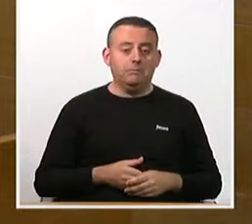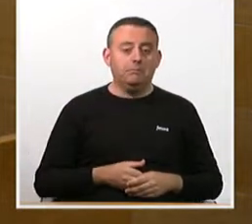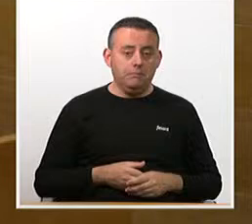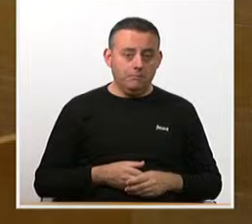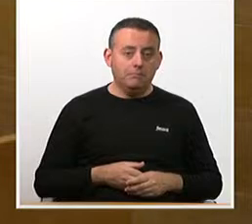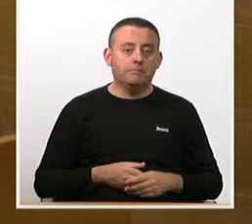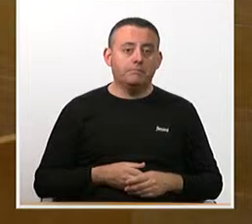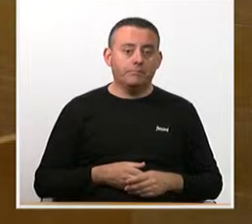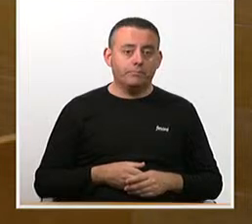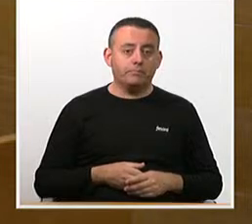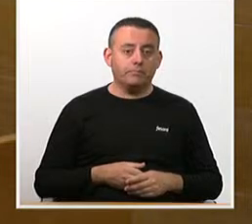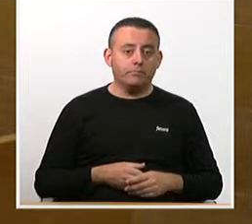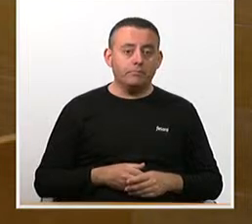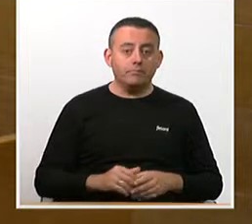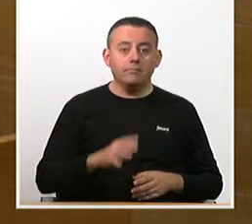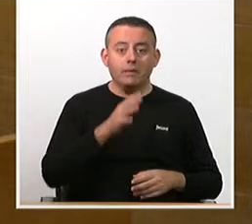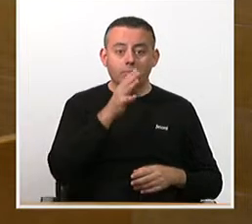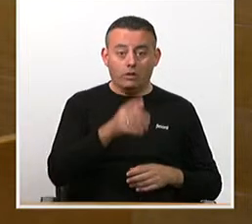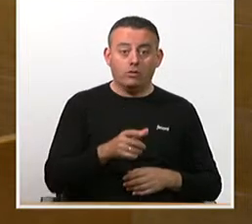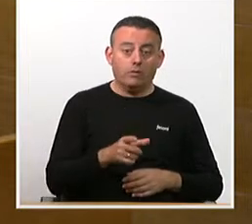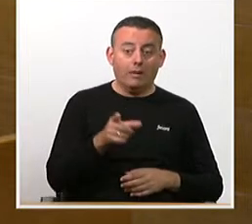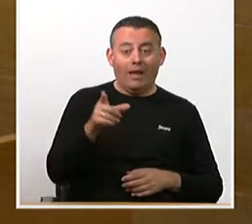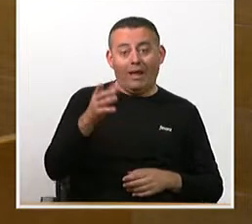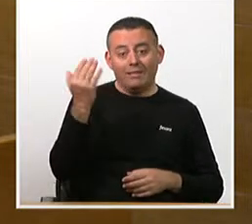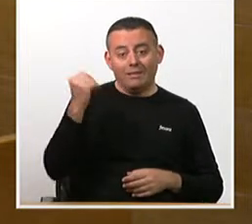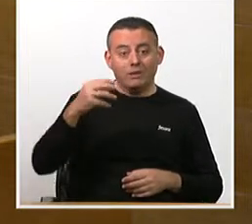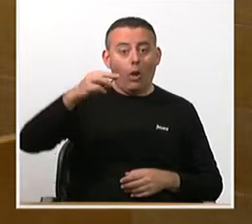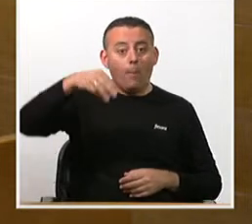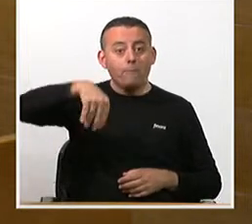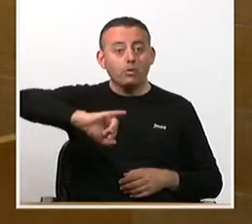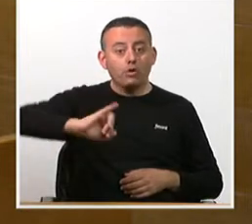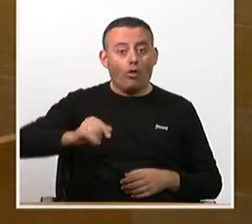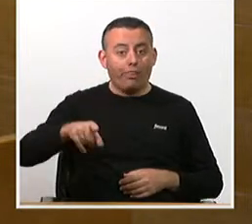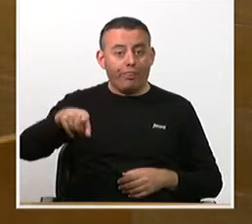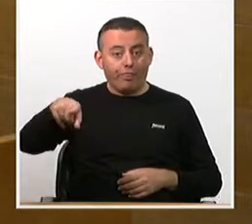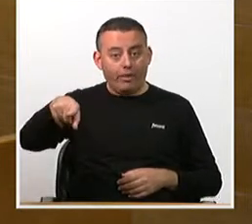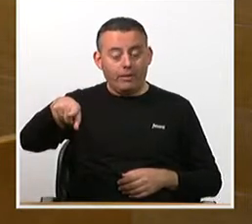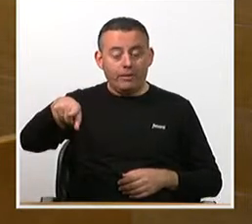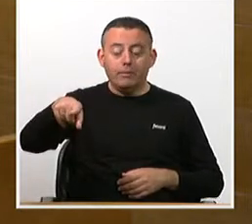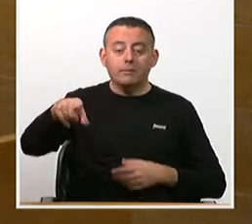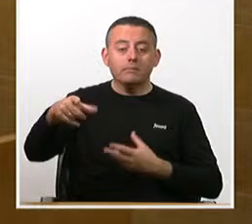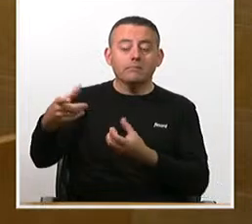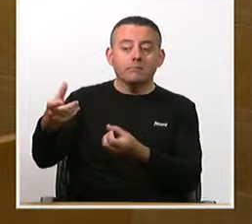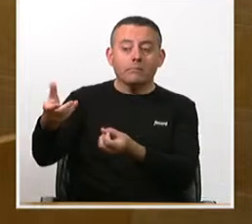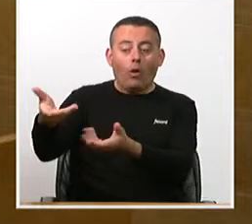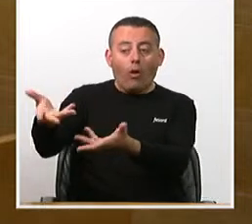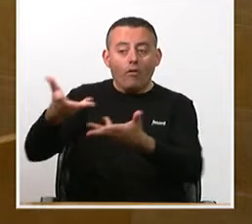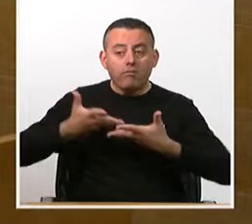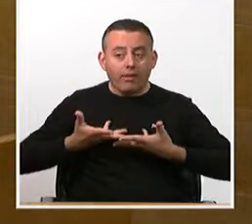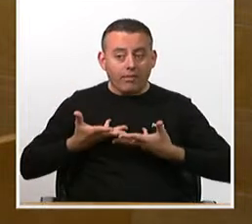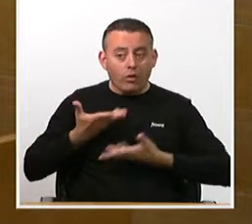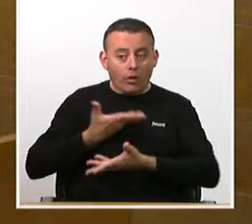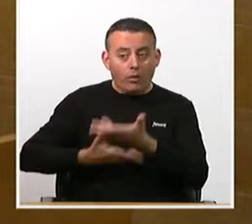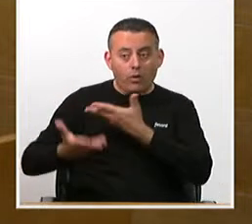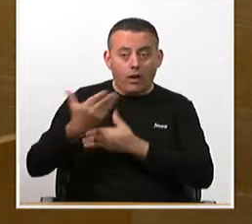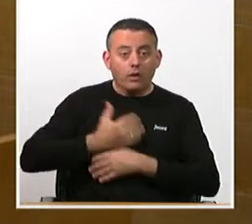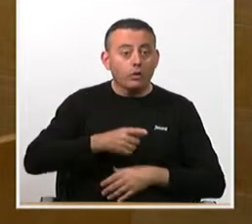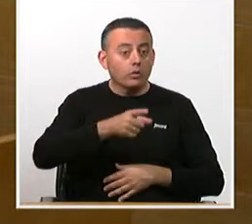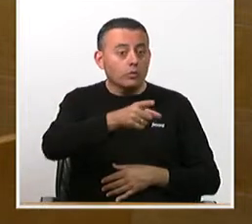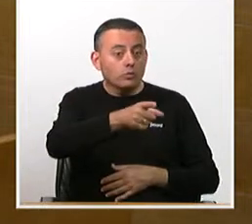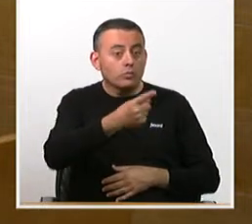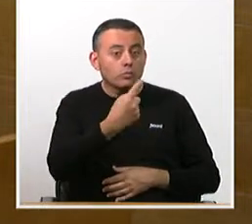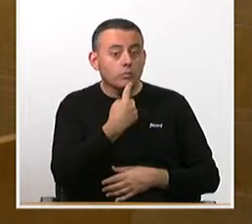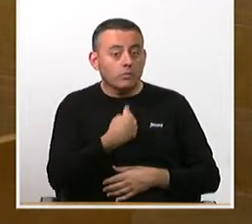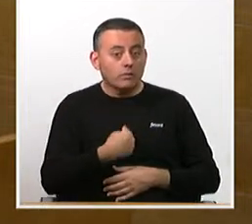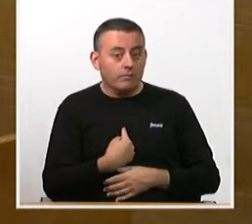de una comisión de estudios créame que estoy convencido que a poco que nos podamos sentar llegaremos al formato adecuado para sumar esas dos